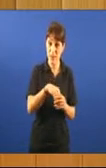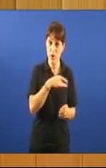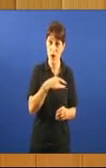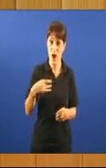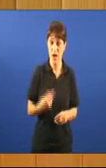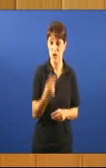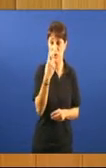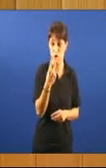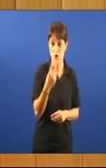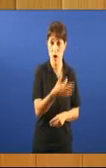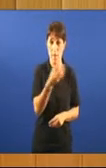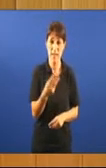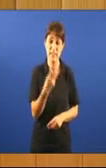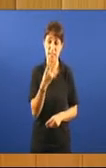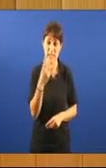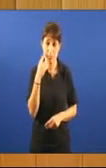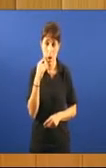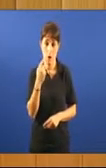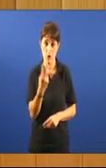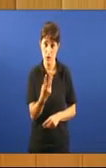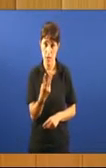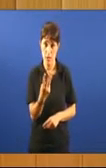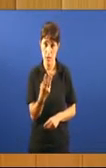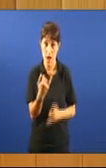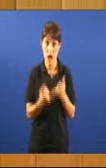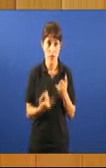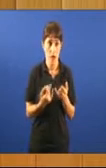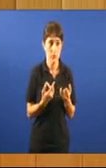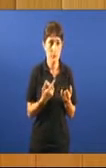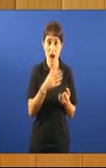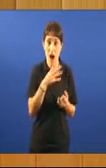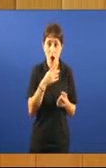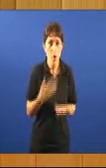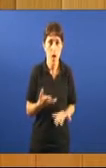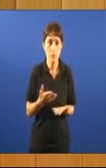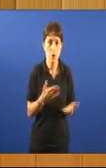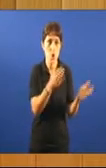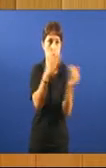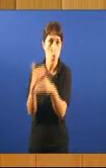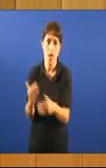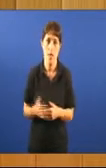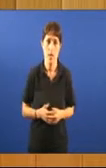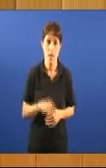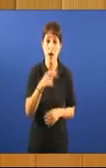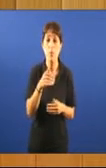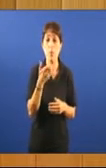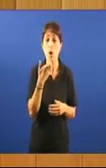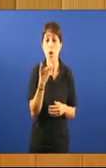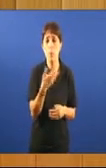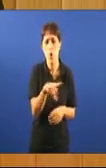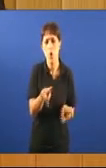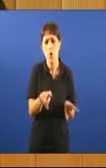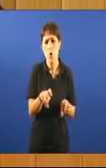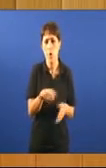bancos. E agora estamos ás portas de quedar sen ningún. Sobre o futuro de Nova Galicia Banco, dixo hoxe pola